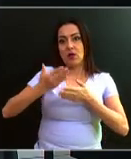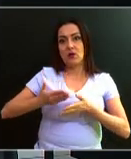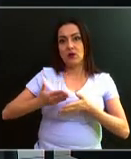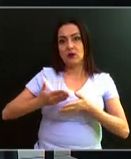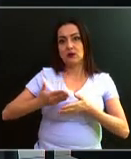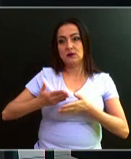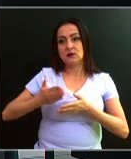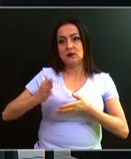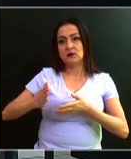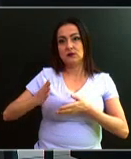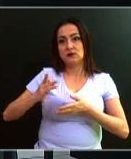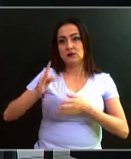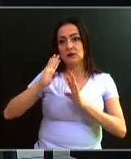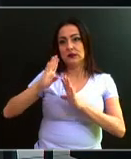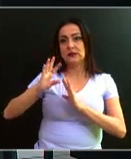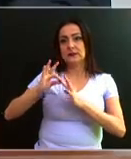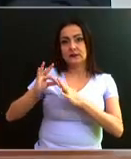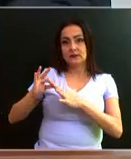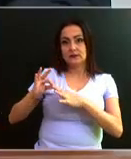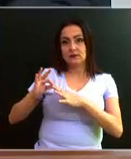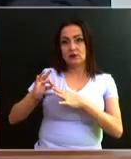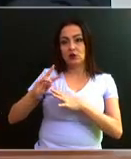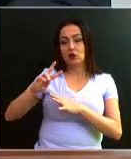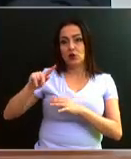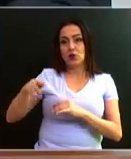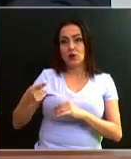o trabajadoras en ocupación especializada, un